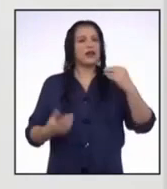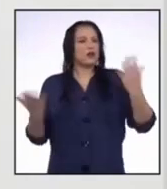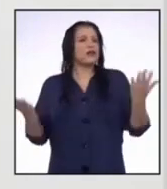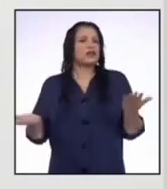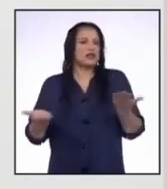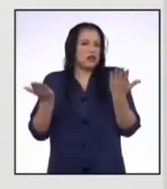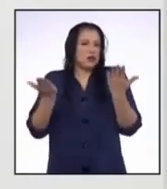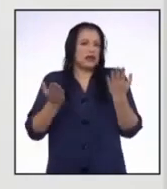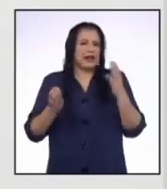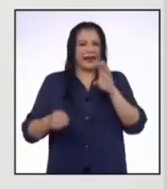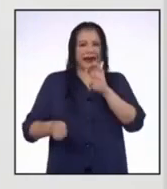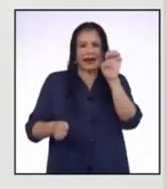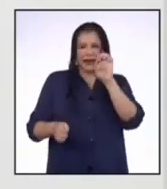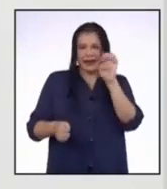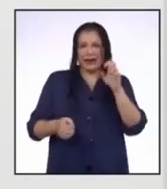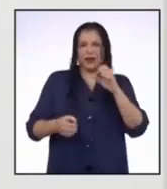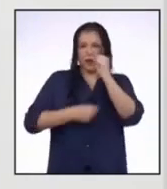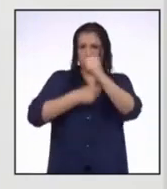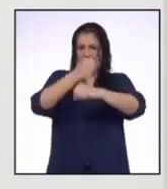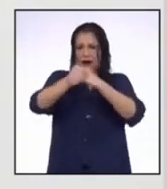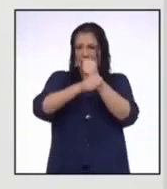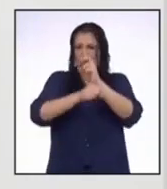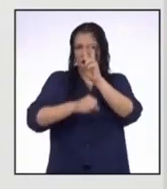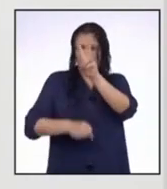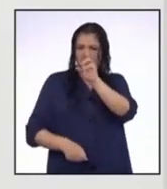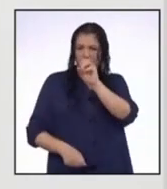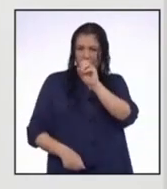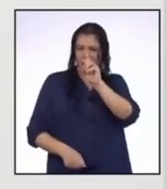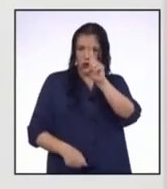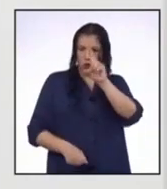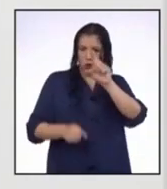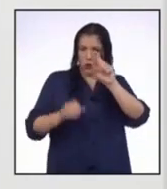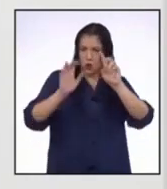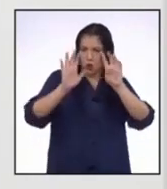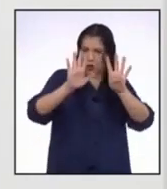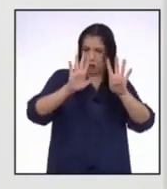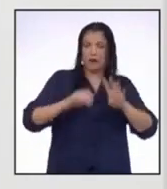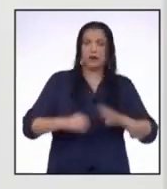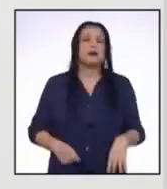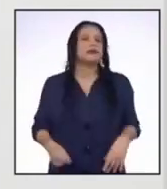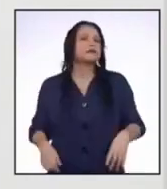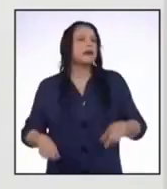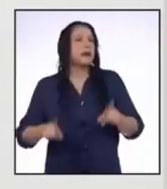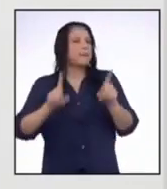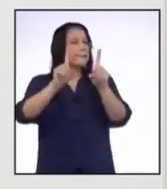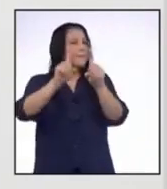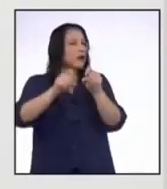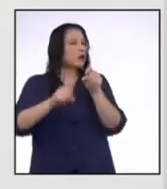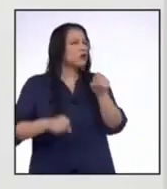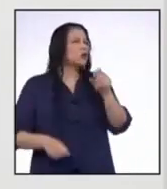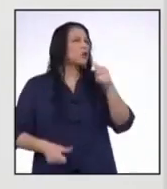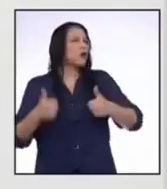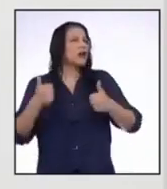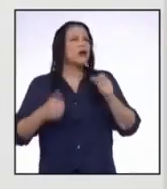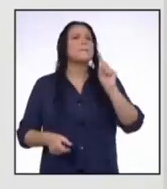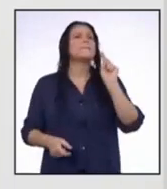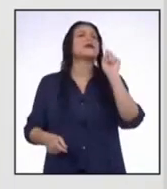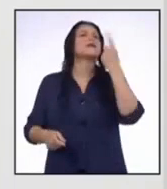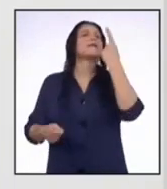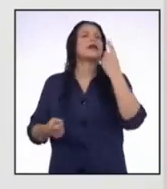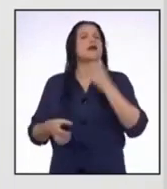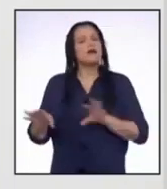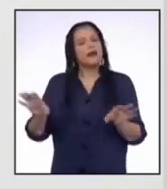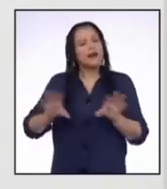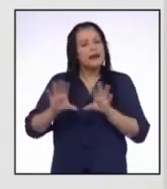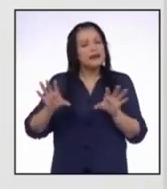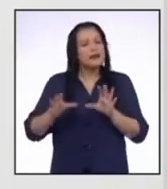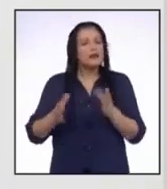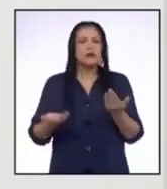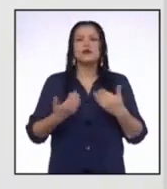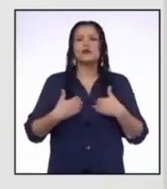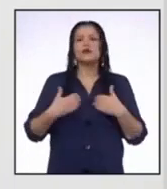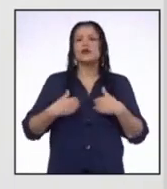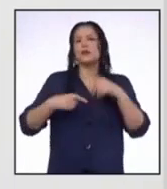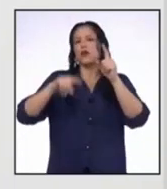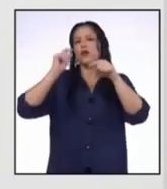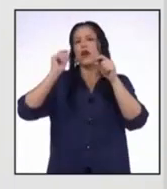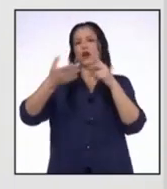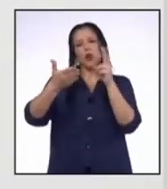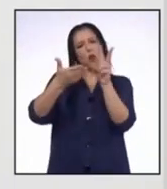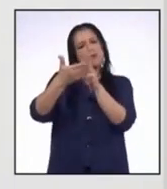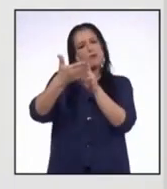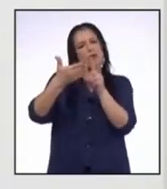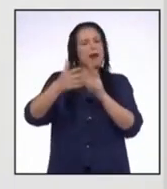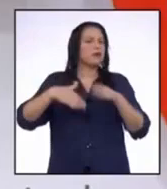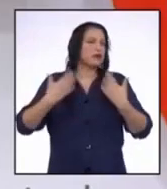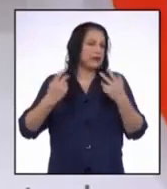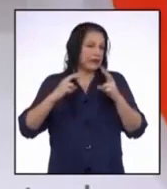enero del 2019. Miluska, ¿qué es lo primero que debemos hacer cuando tenemos un texto